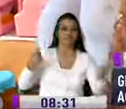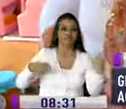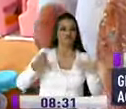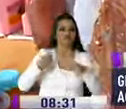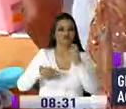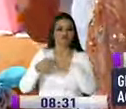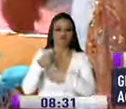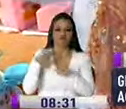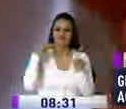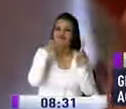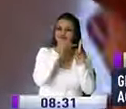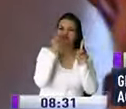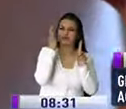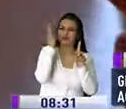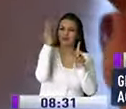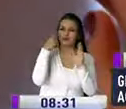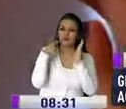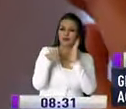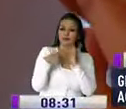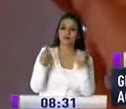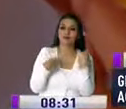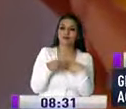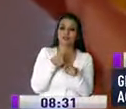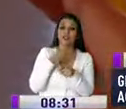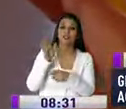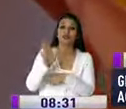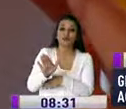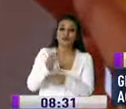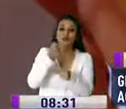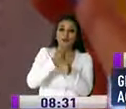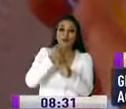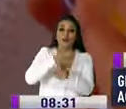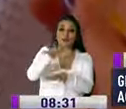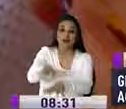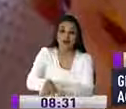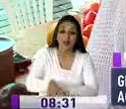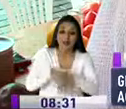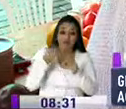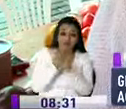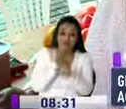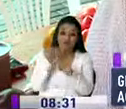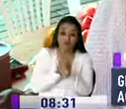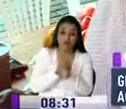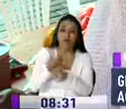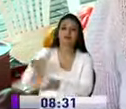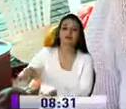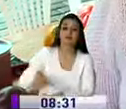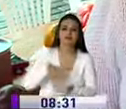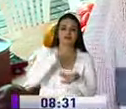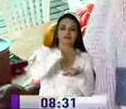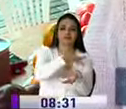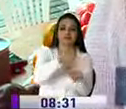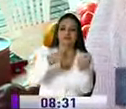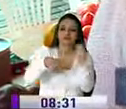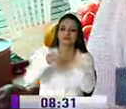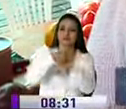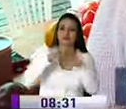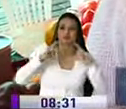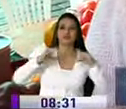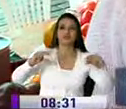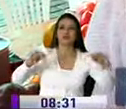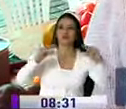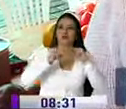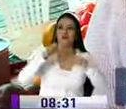como Marianita ponen a la venta el fruto trabajado con sus propias manos. Naturales, sin químicos, todo